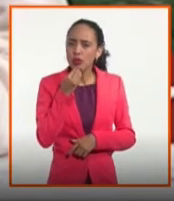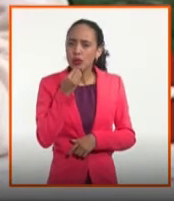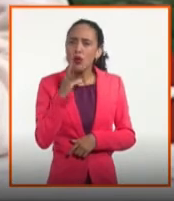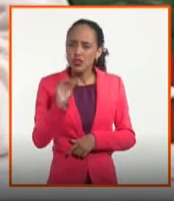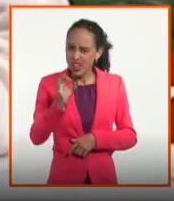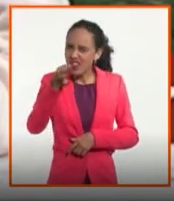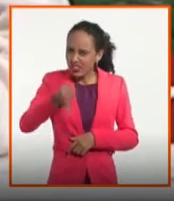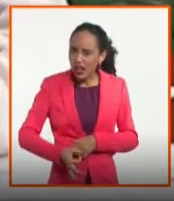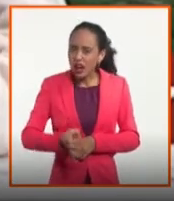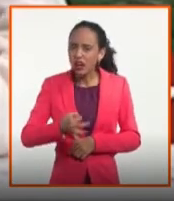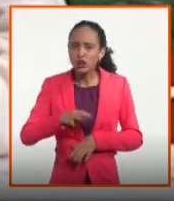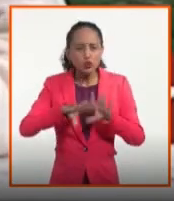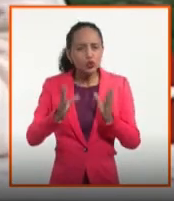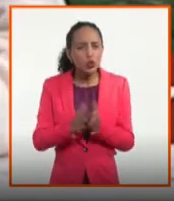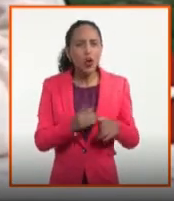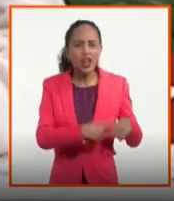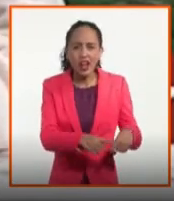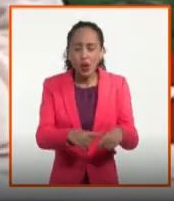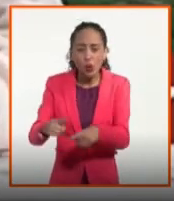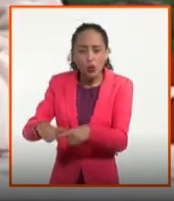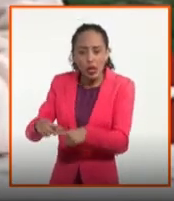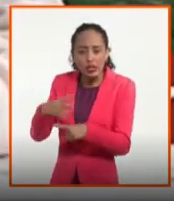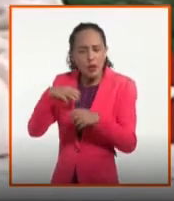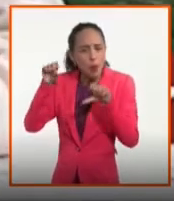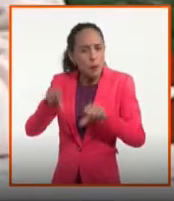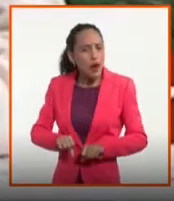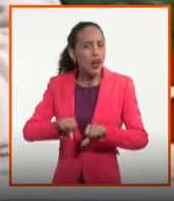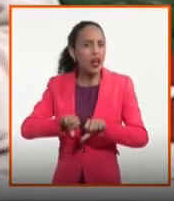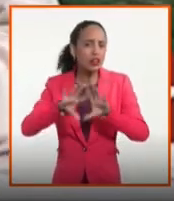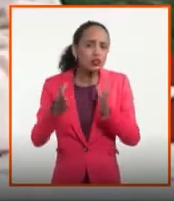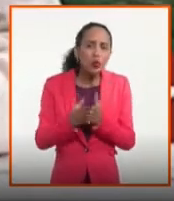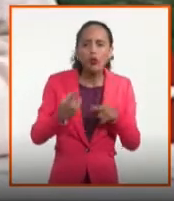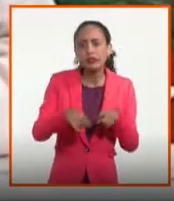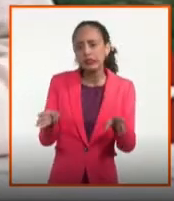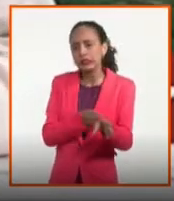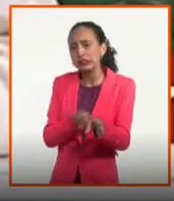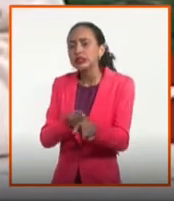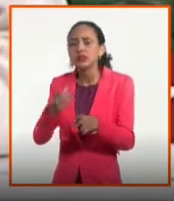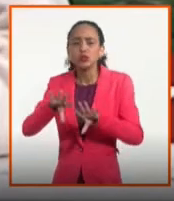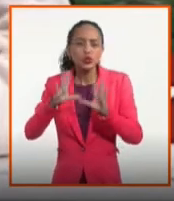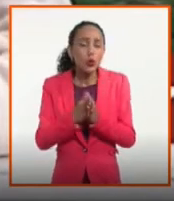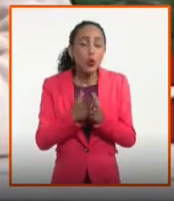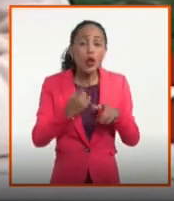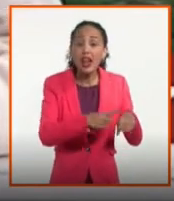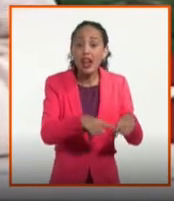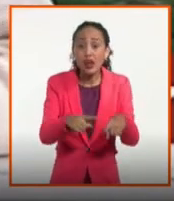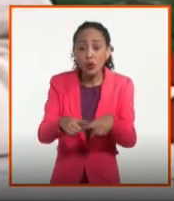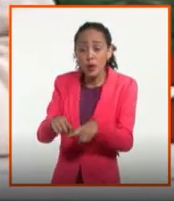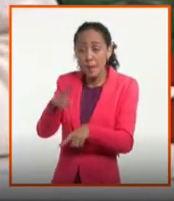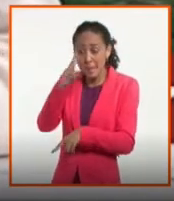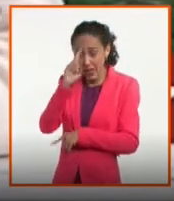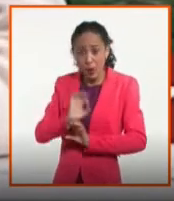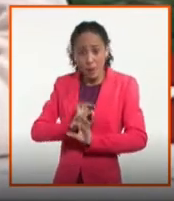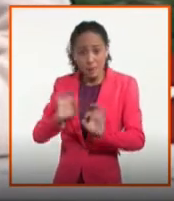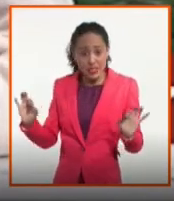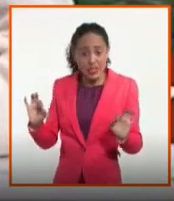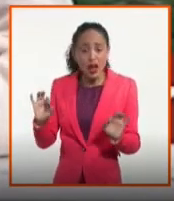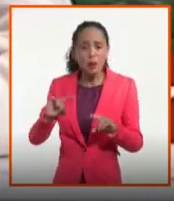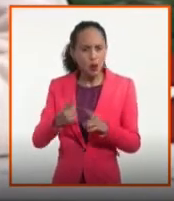todas las cosas que desde el sector de ese magnífico sector de esa maravilla que tenemos y la tenemos porque hay revolución